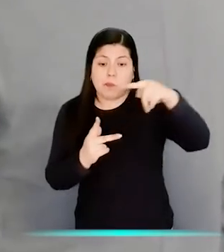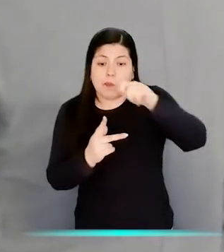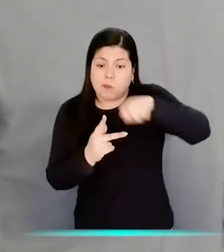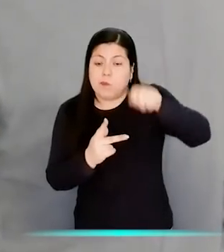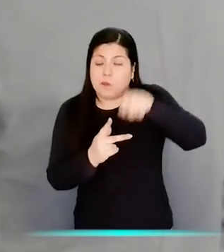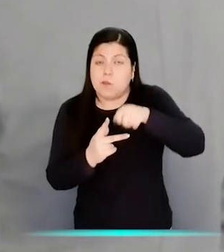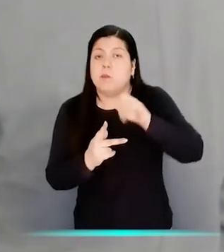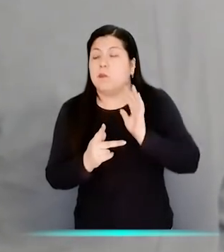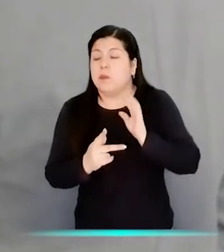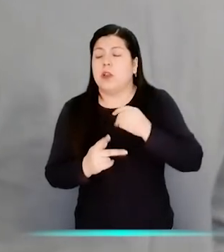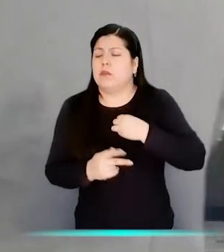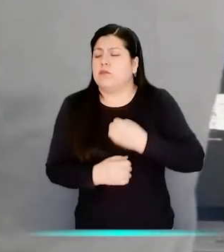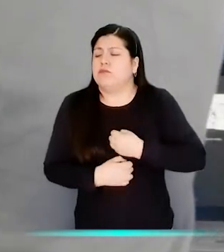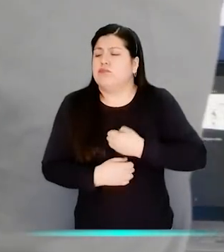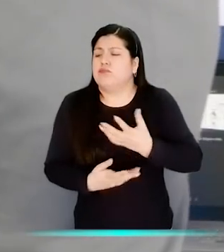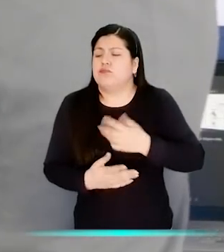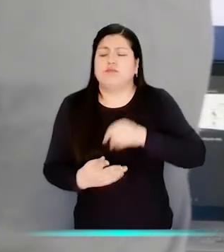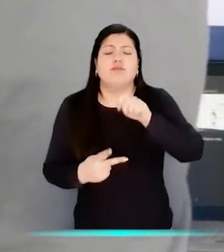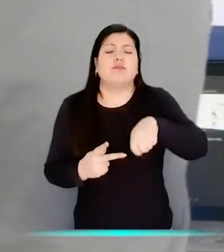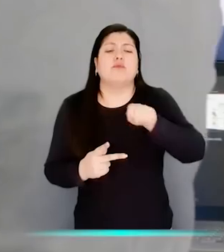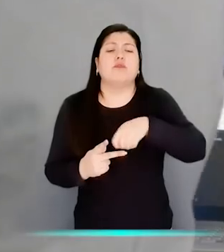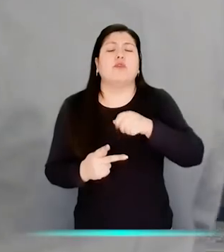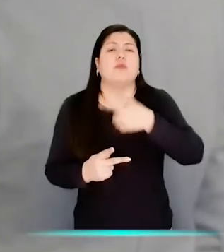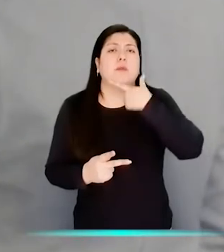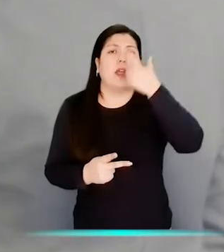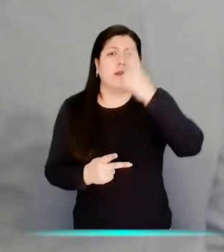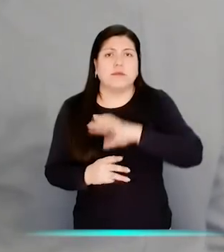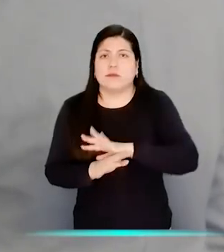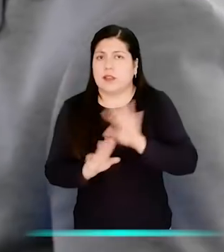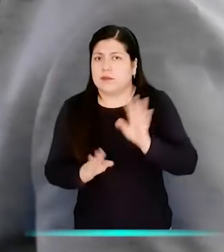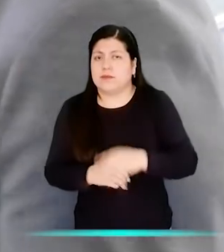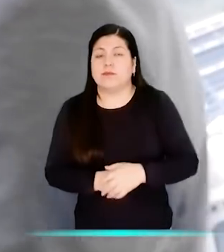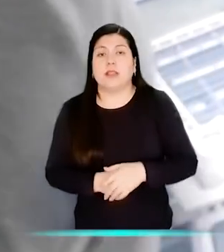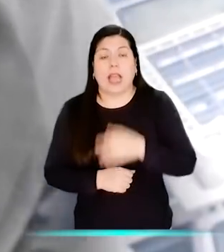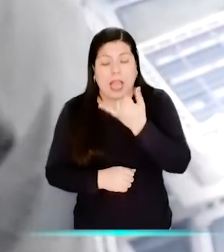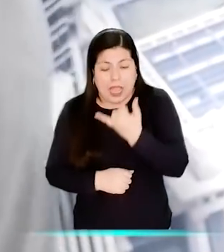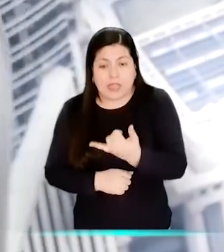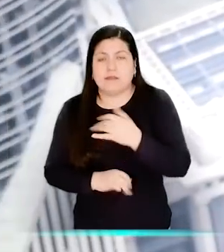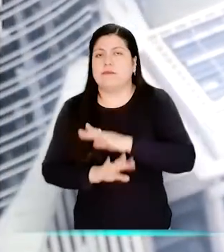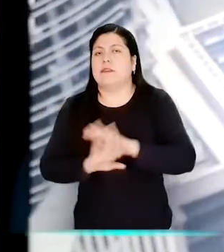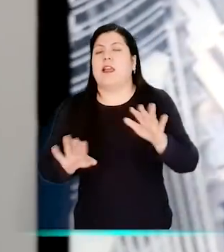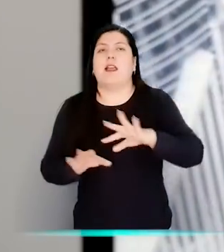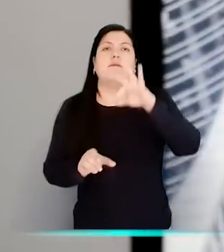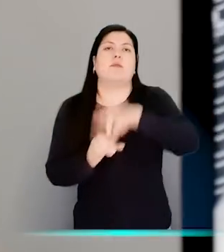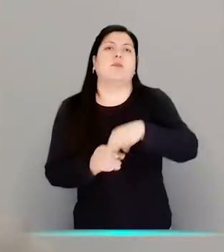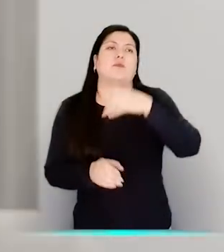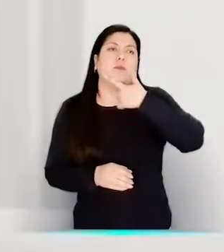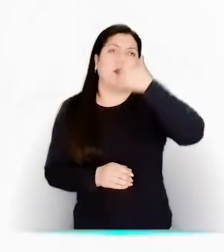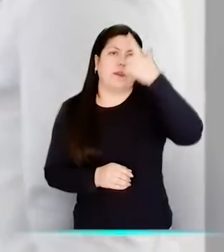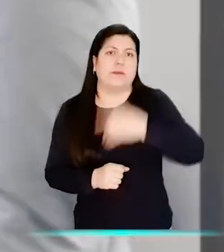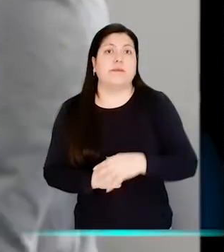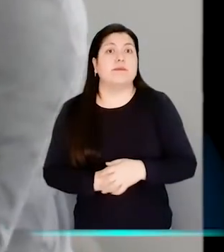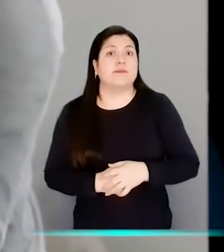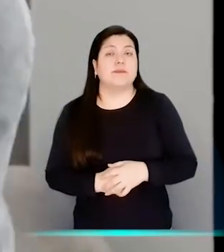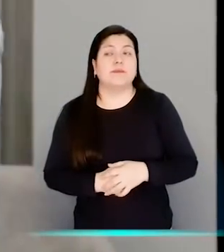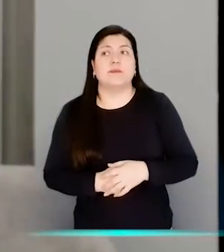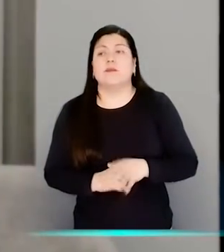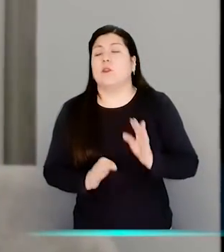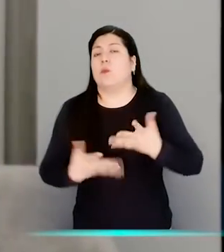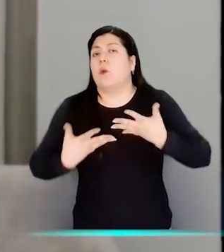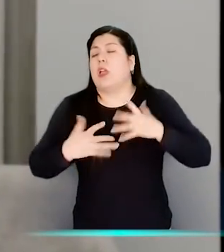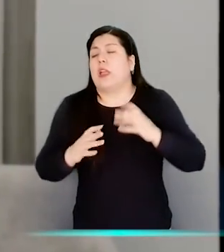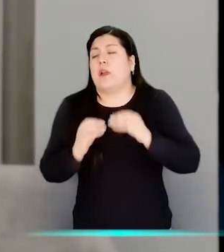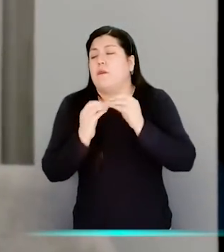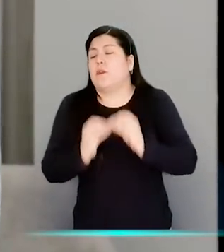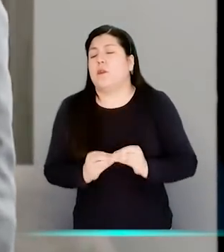que yo vote en blanco, pues tengo que manifestarlo mediante mi traza. Ahí ya se materializa ese voto en blanco? Es que puede ser la